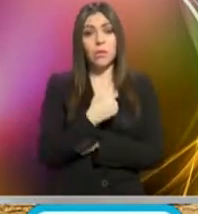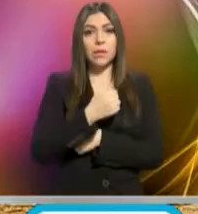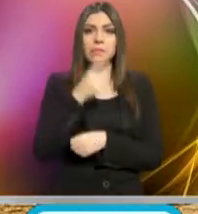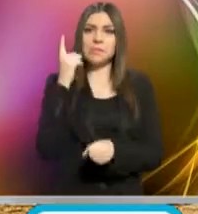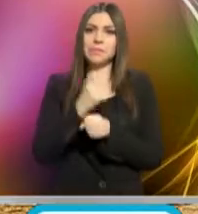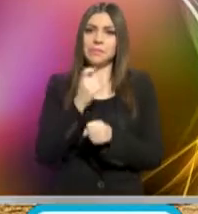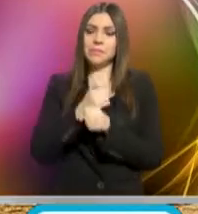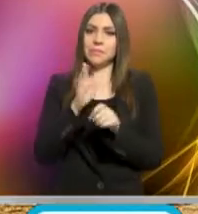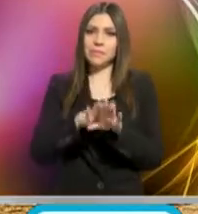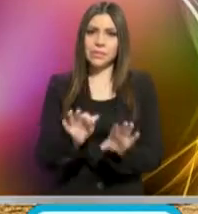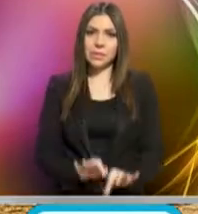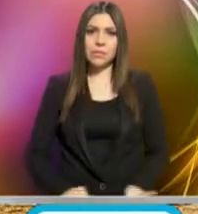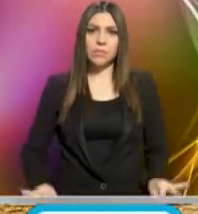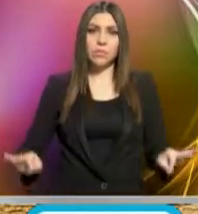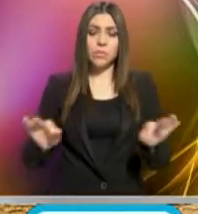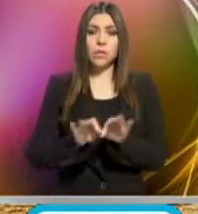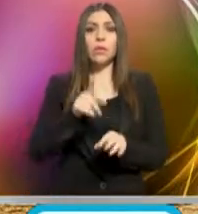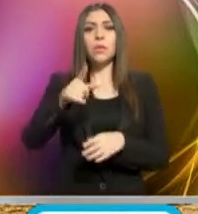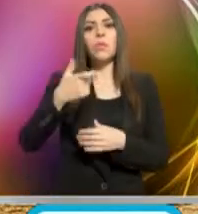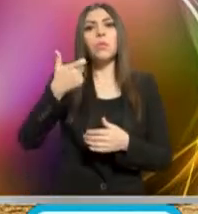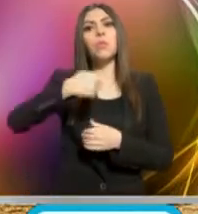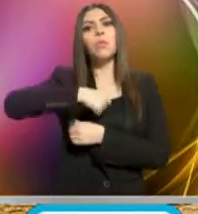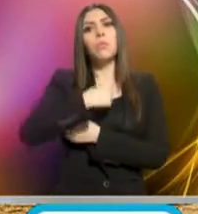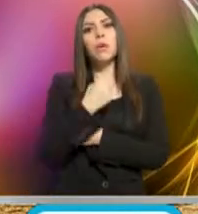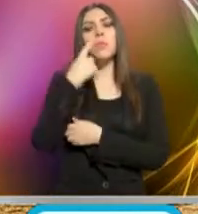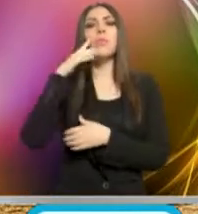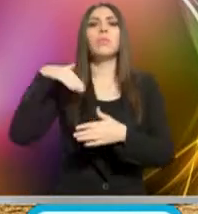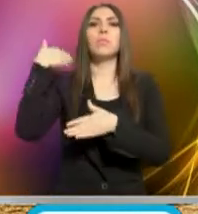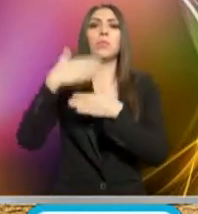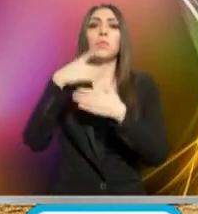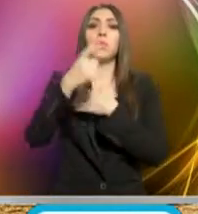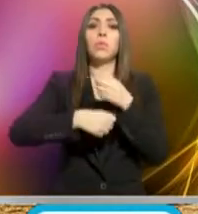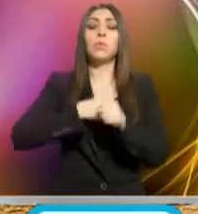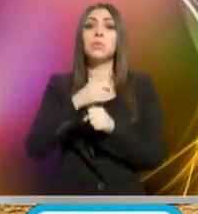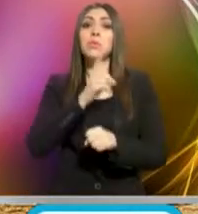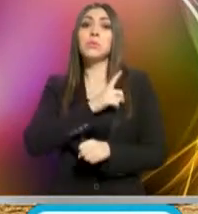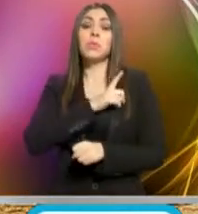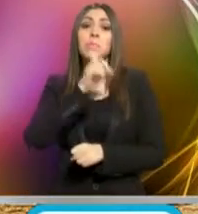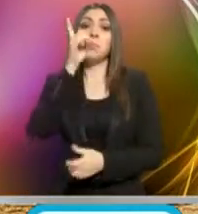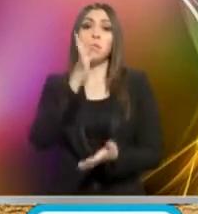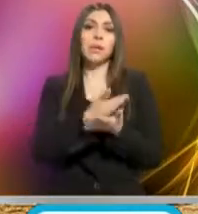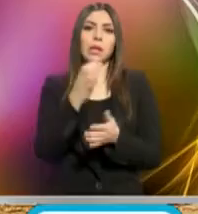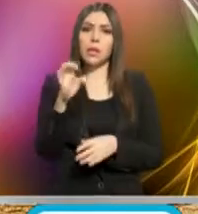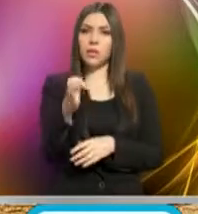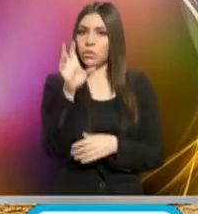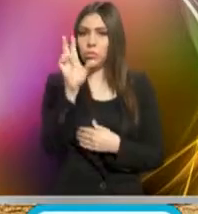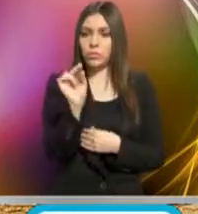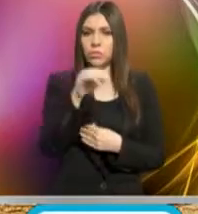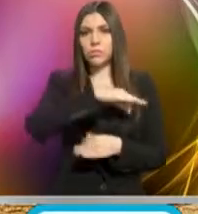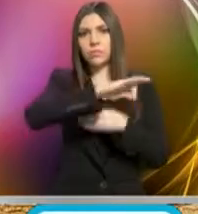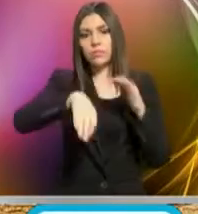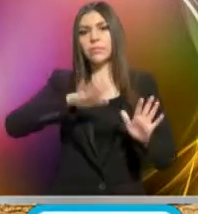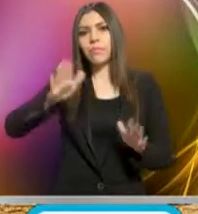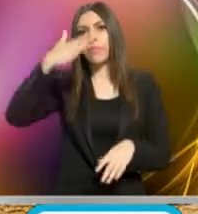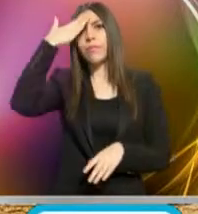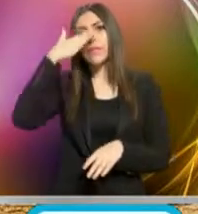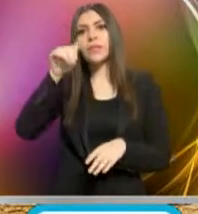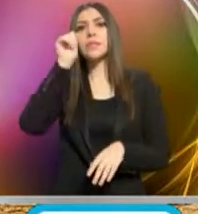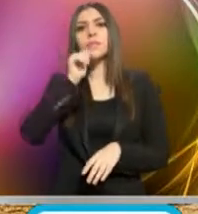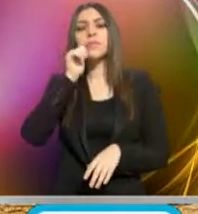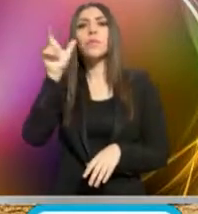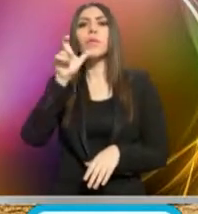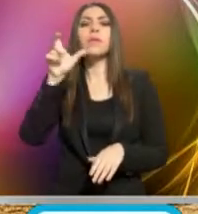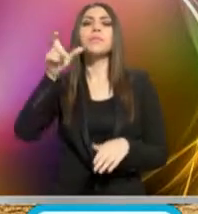ahorrar. Sí. Y que guardes para el año que entra, como dices, no solamente para enero, porque enero, bueno, es la cuesta de enero, sabemos, todos entramos a veces al